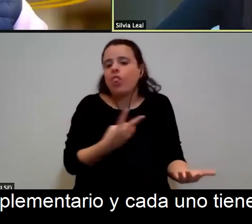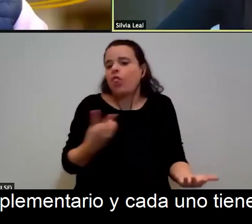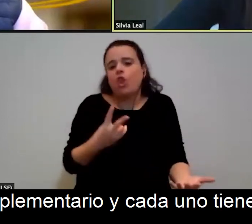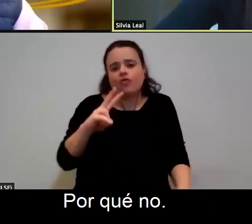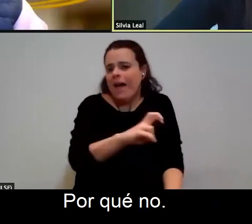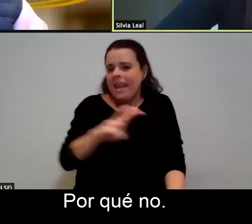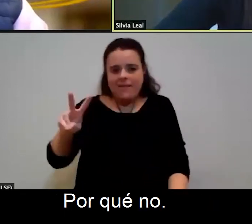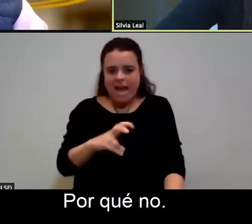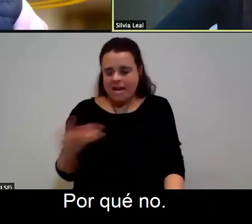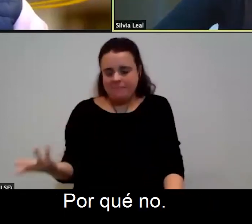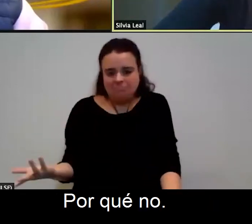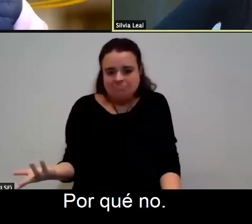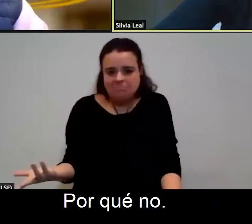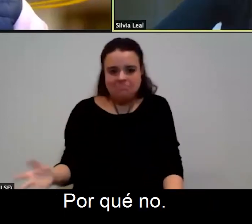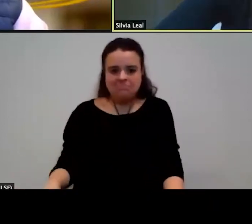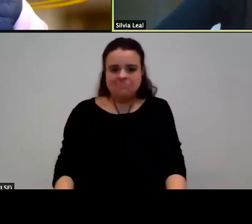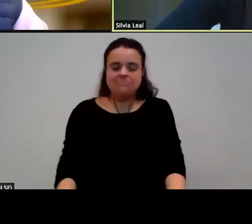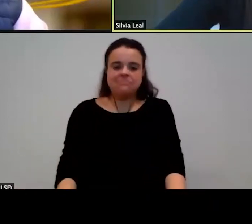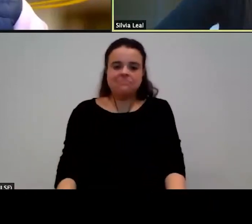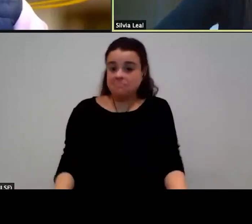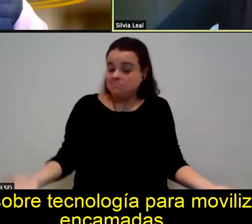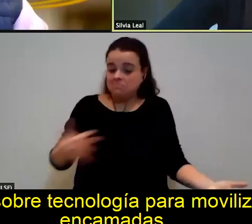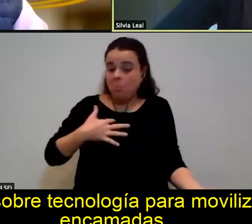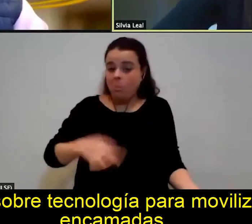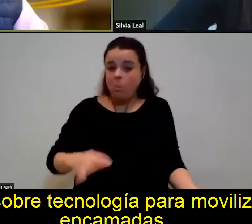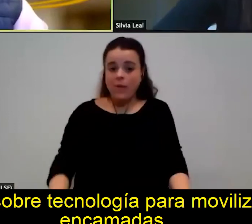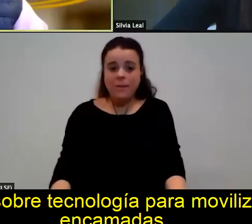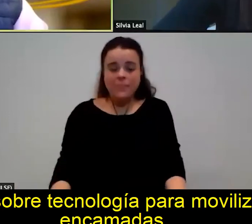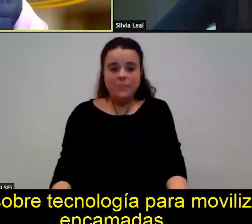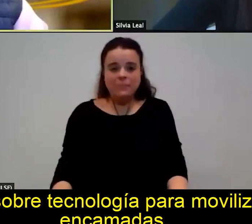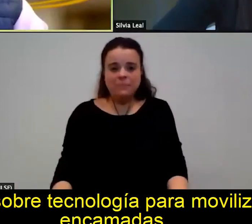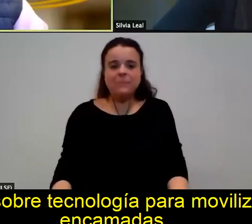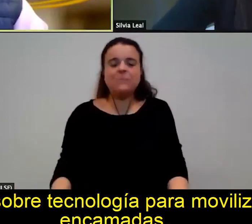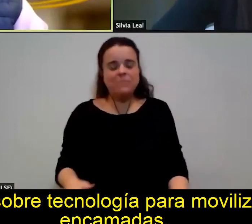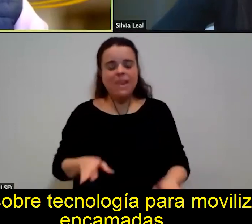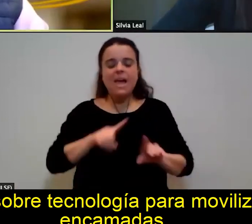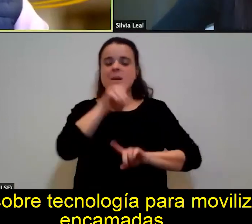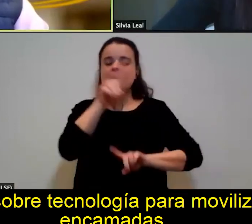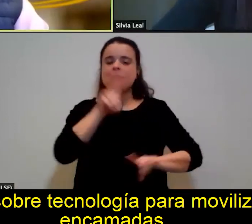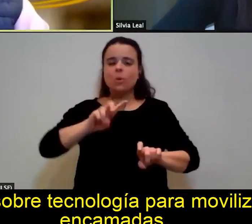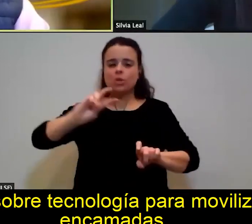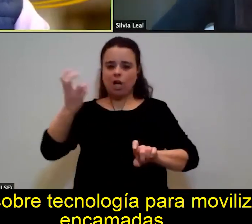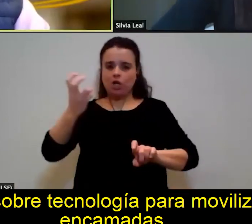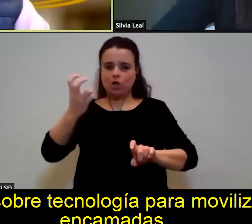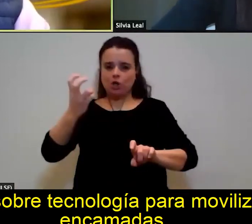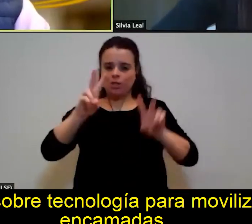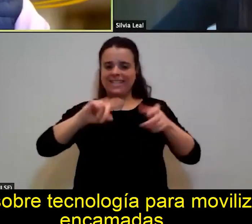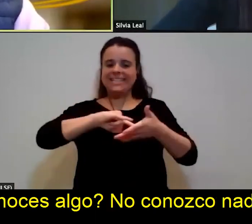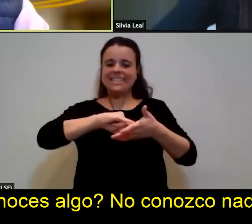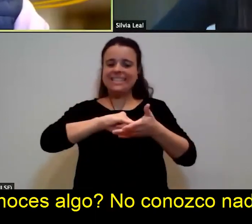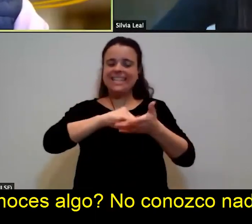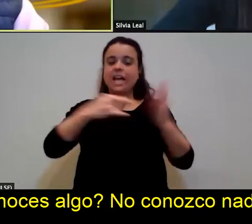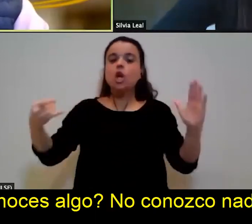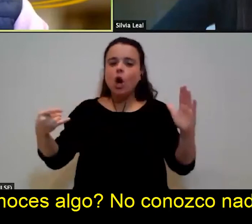momento. Entonces, ¿por qué no? Sí, sí. Nos preguntan sobre tecnología para movilizar a personas